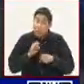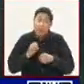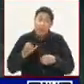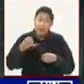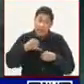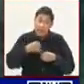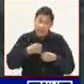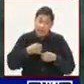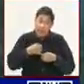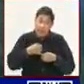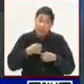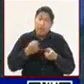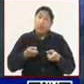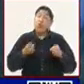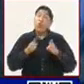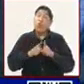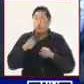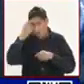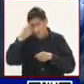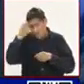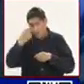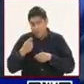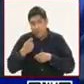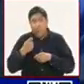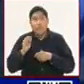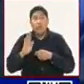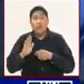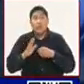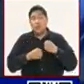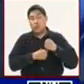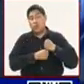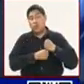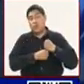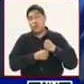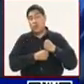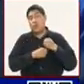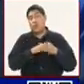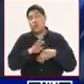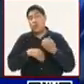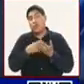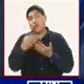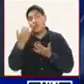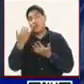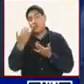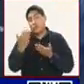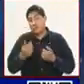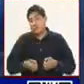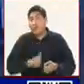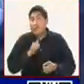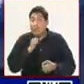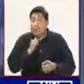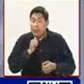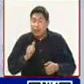reclutamiento y cuándo se da el licenciamiento del segundo escalón que todos ellos también están esperando.